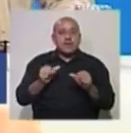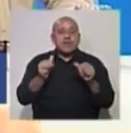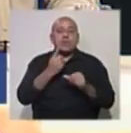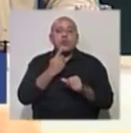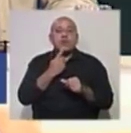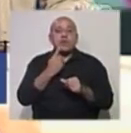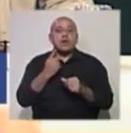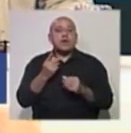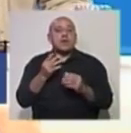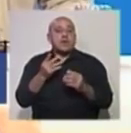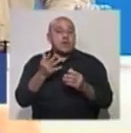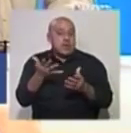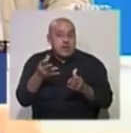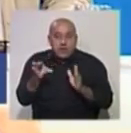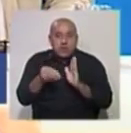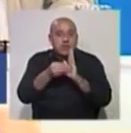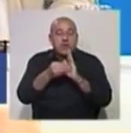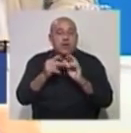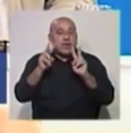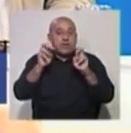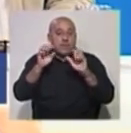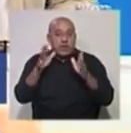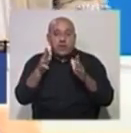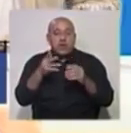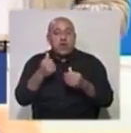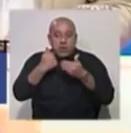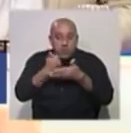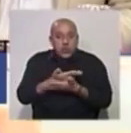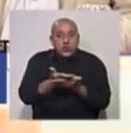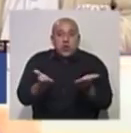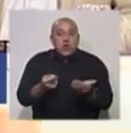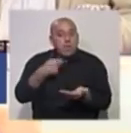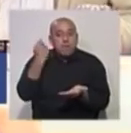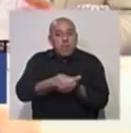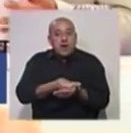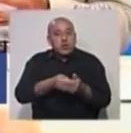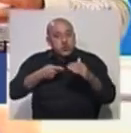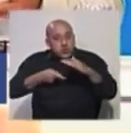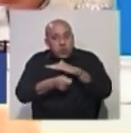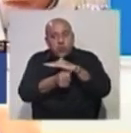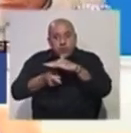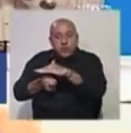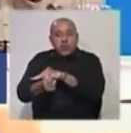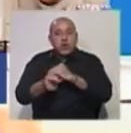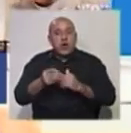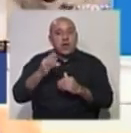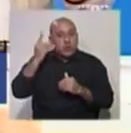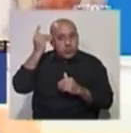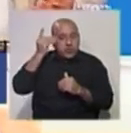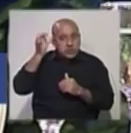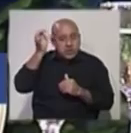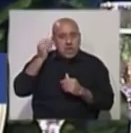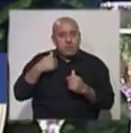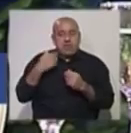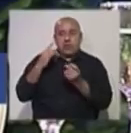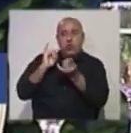incluía, en el caso del mensalado, demostrado que incluía pagos a los legisladores. Entonces, ese congreso a mí no me